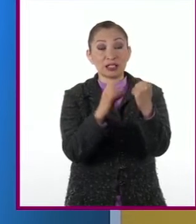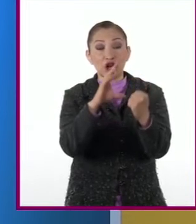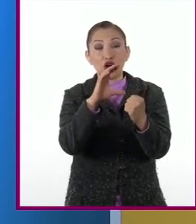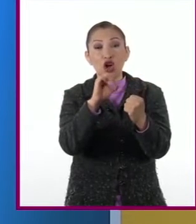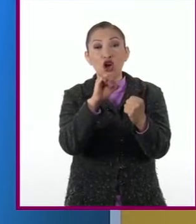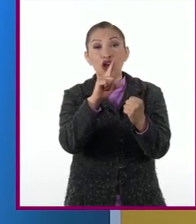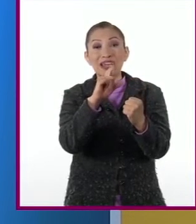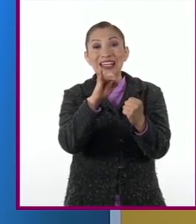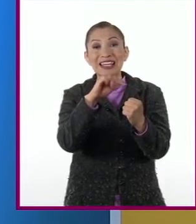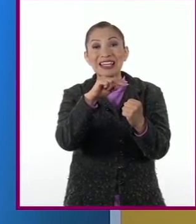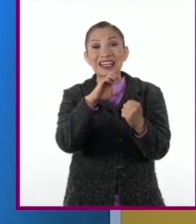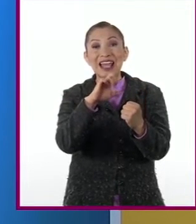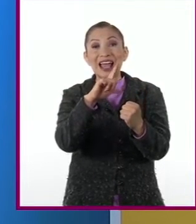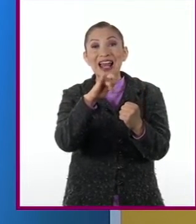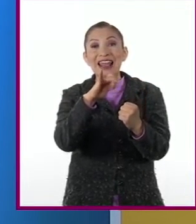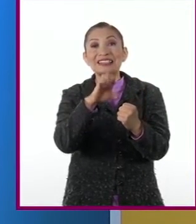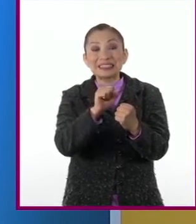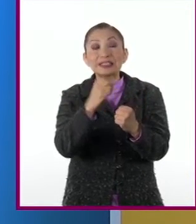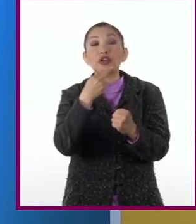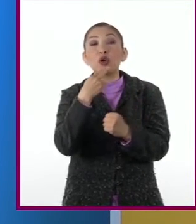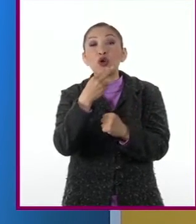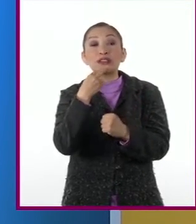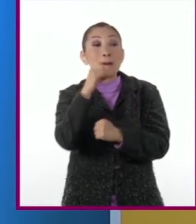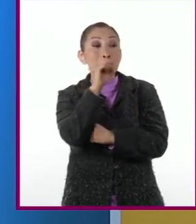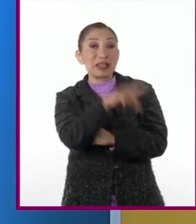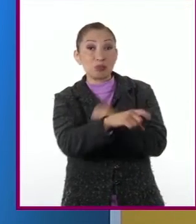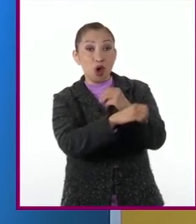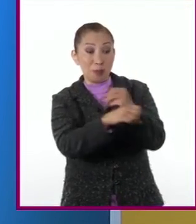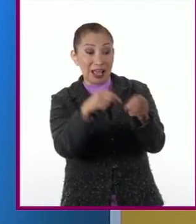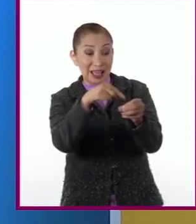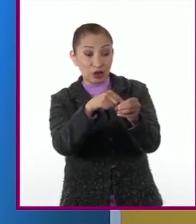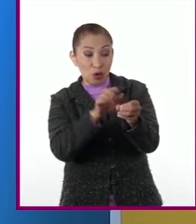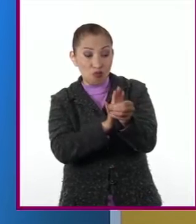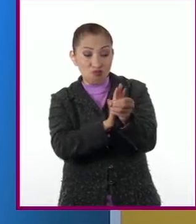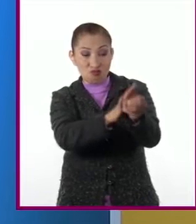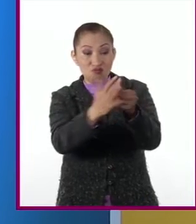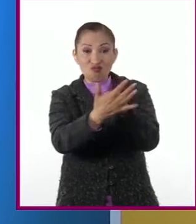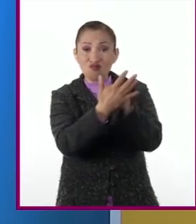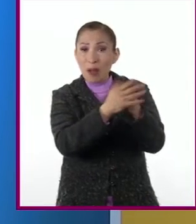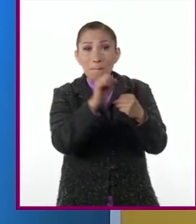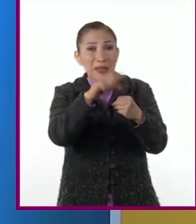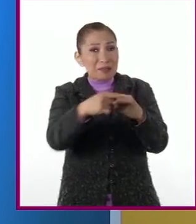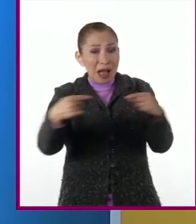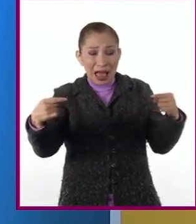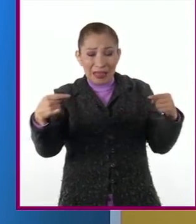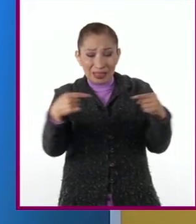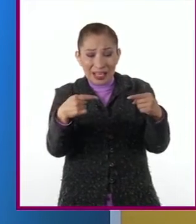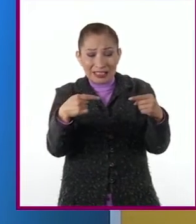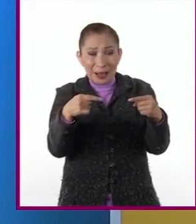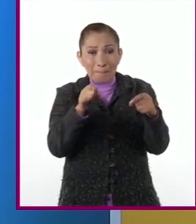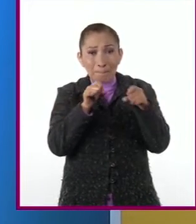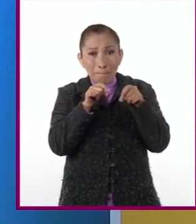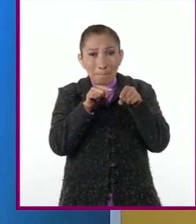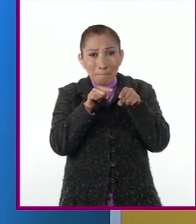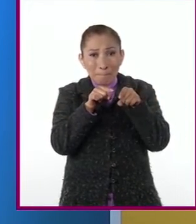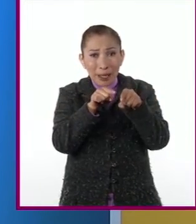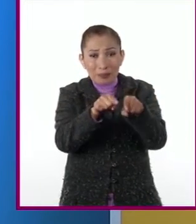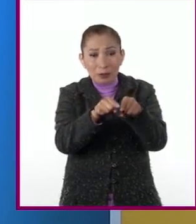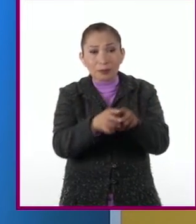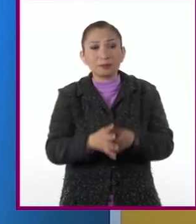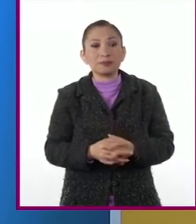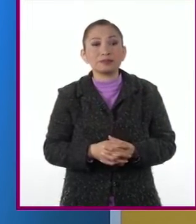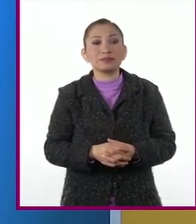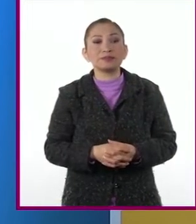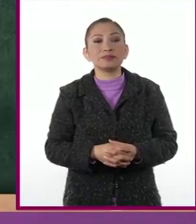colineales. Son aquellas que se aplican sobre el mismo objeto, con la misma dirección y en el mismo sentido, en línea